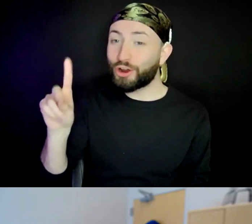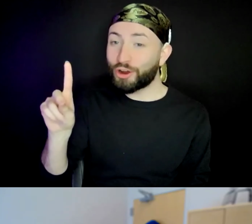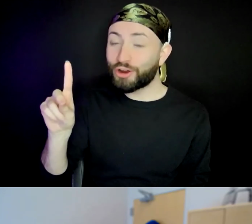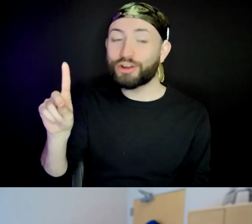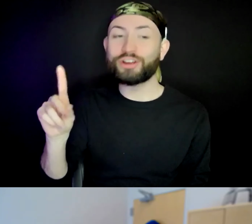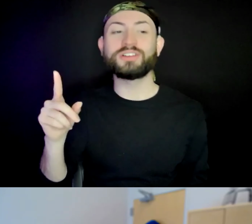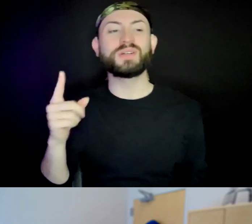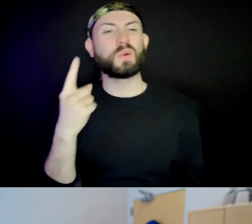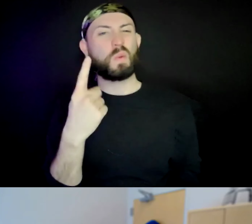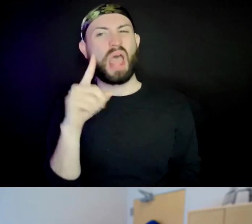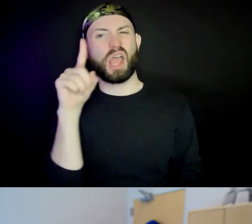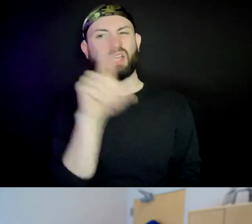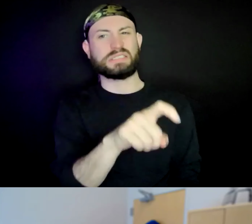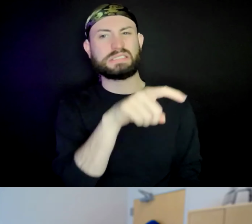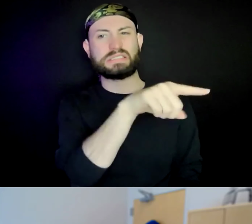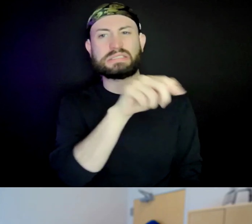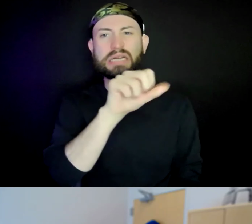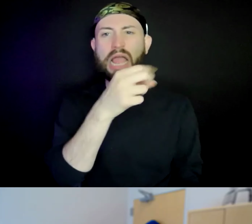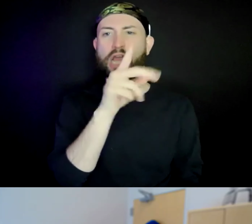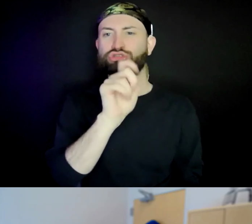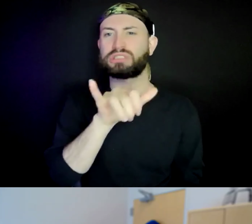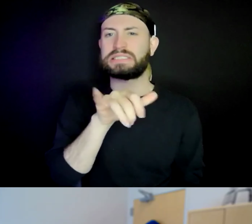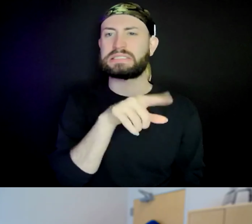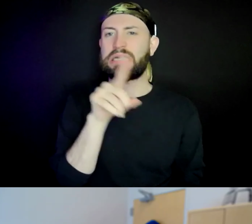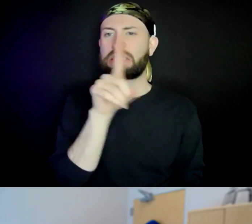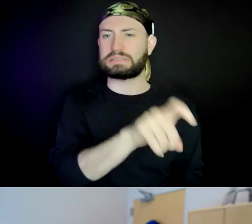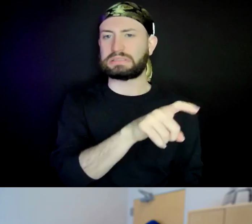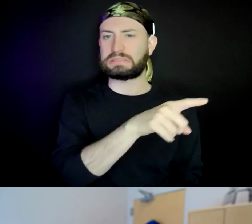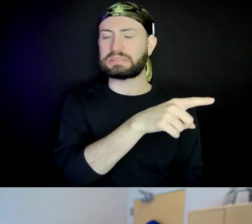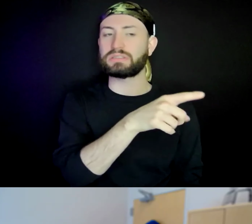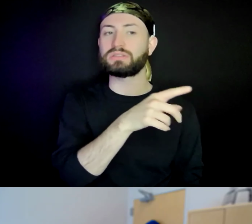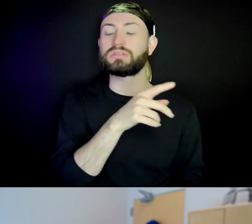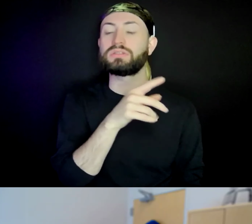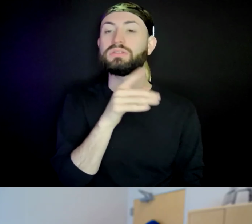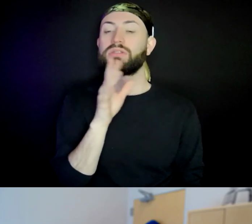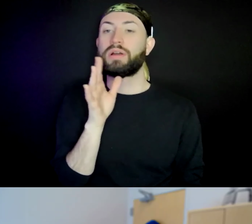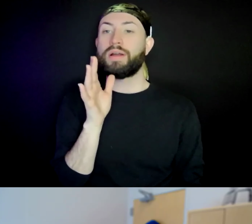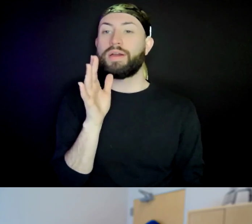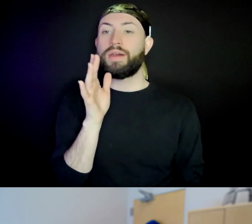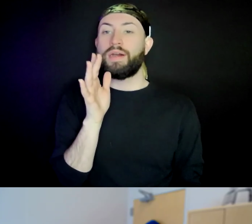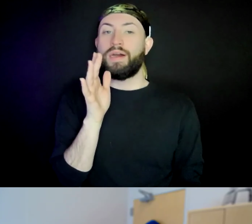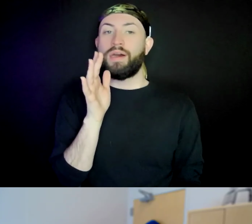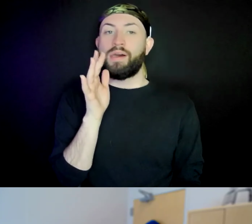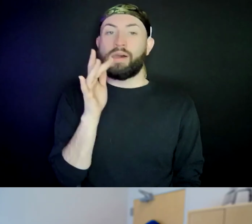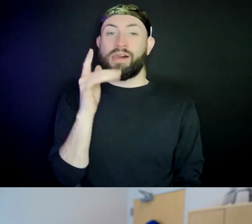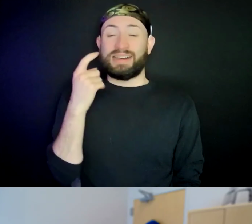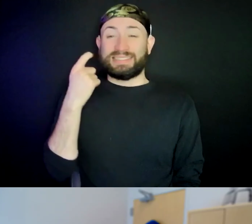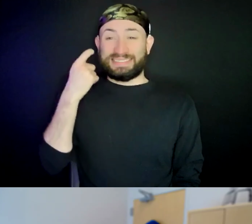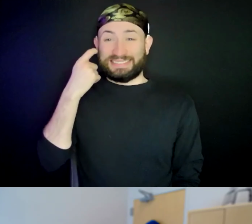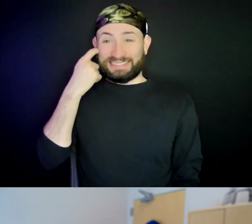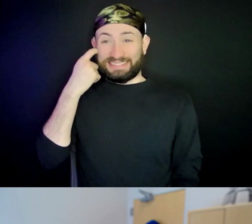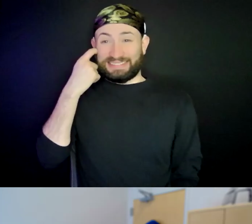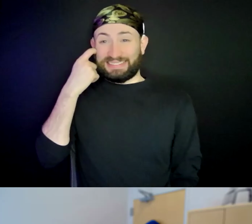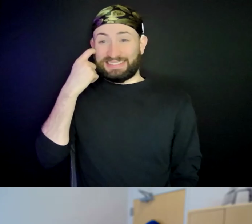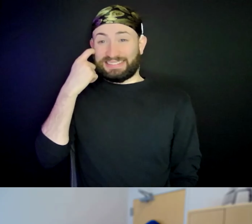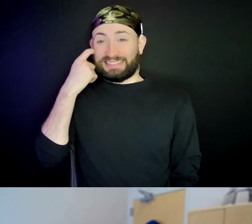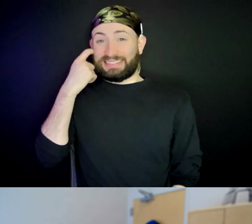solamente perteneciente a los profesionales de la salud, pero vamos a ver otras opciones. Muchas gracias, doctor